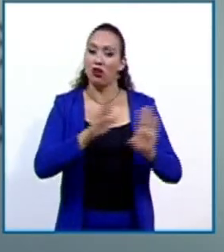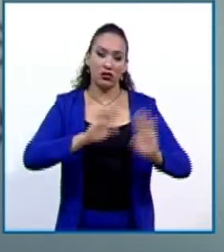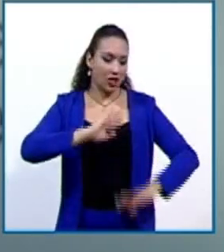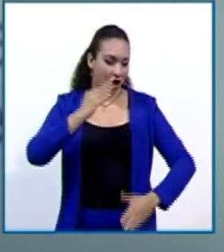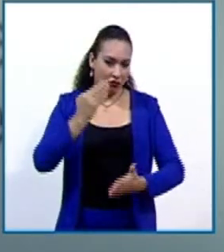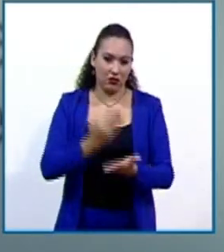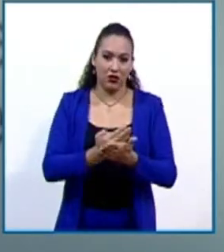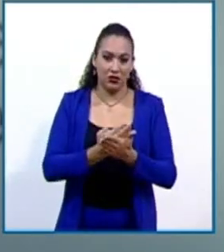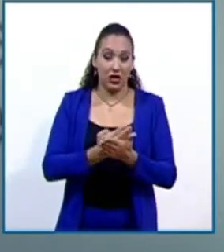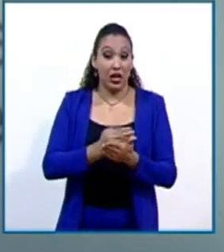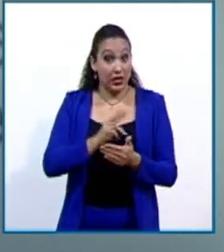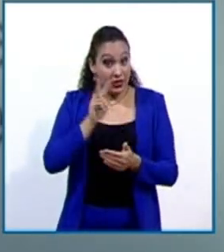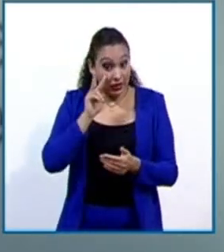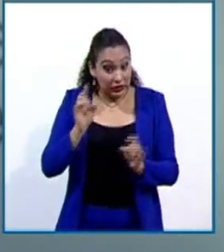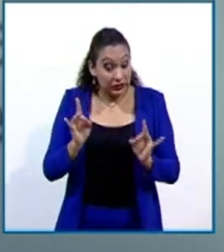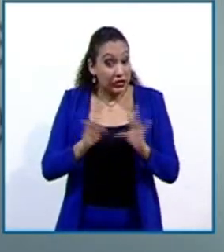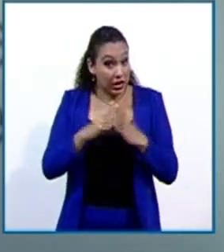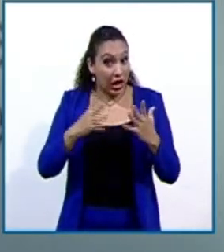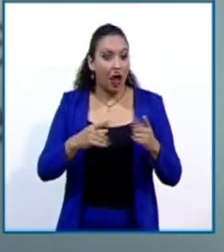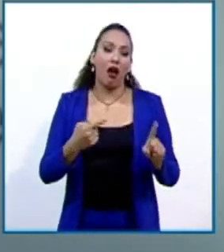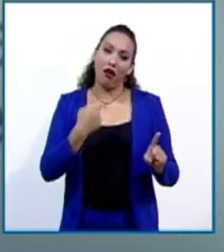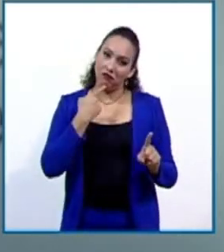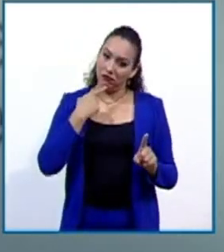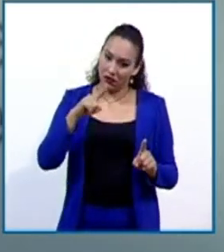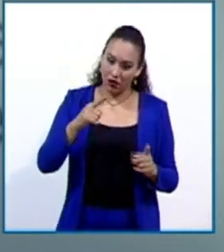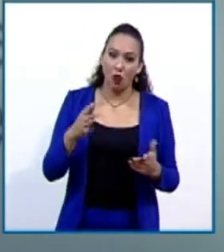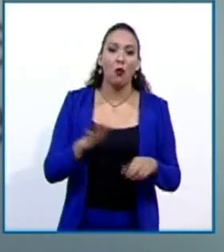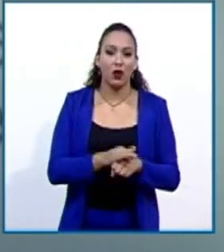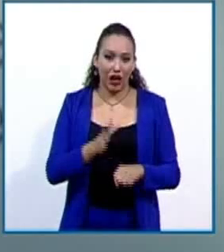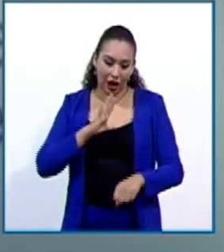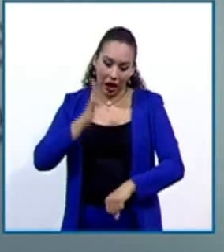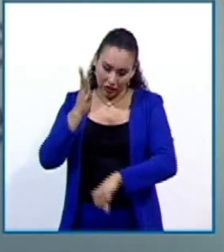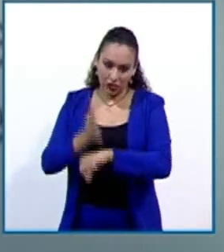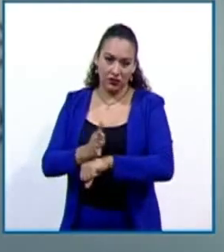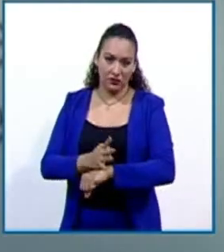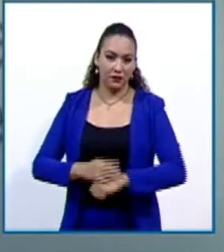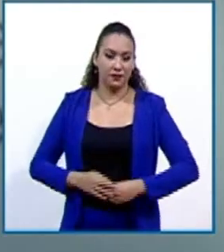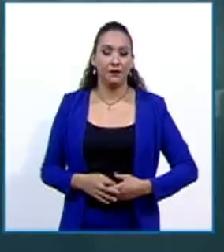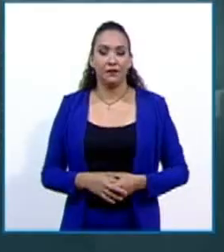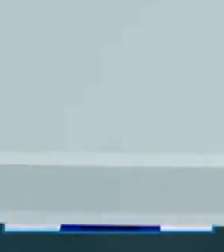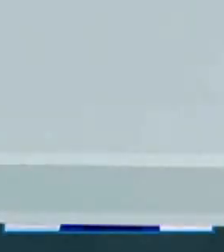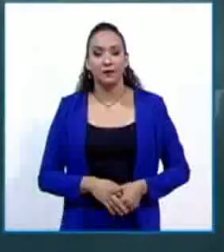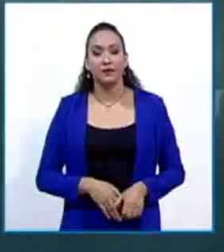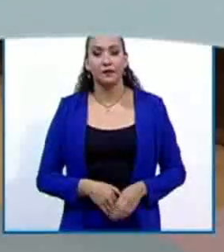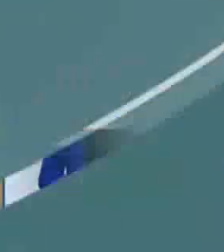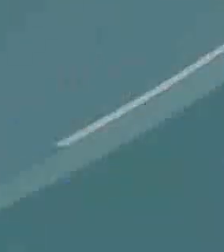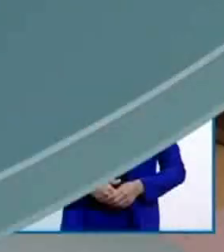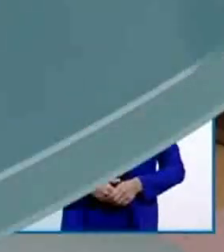a la Secretaría del Trabajo para imponer las sanciones que en el caso procedan.